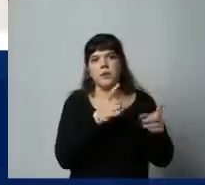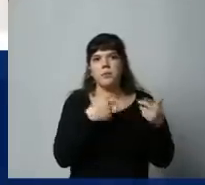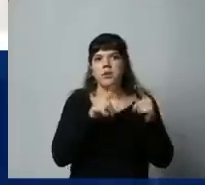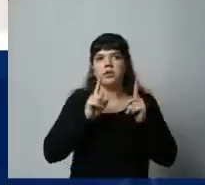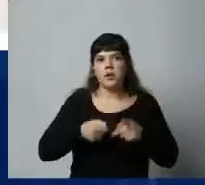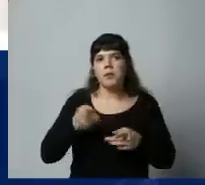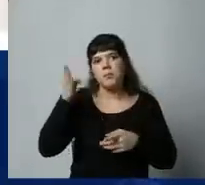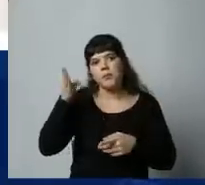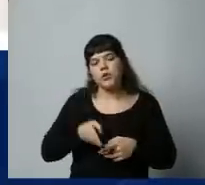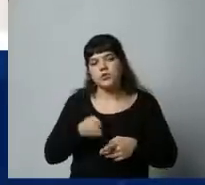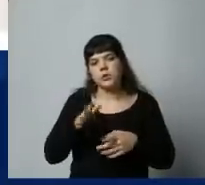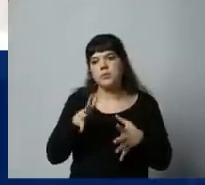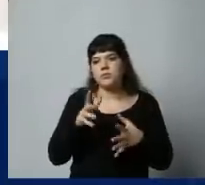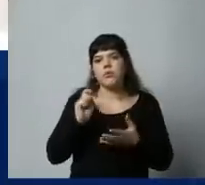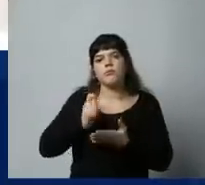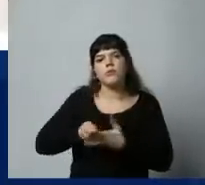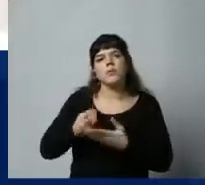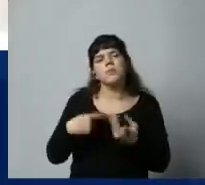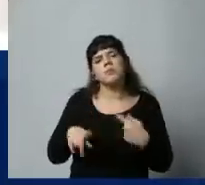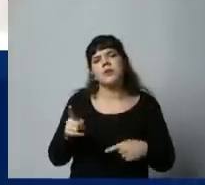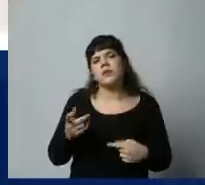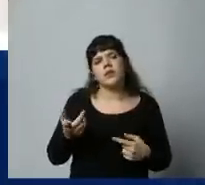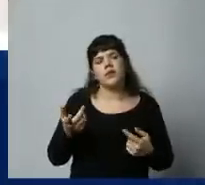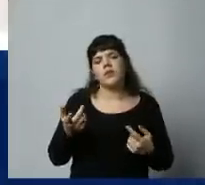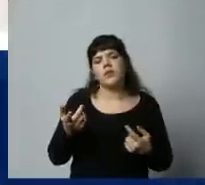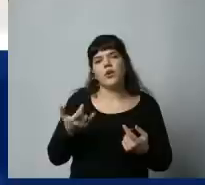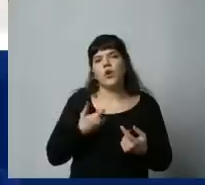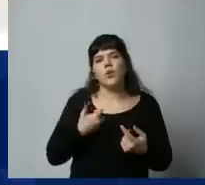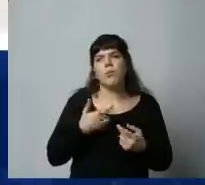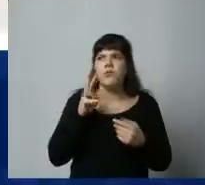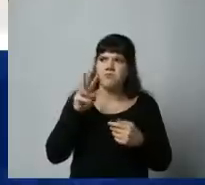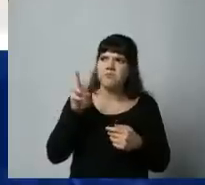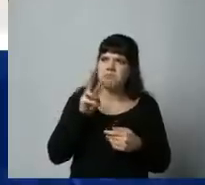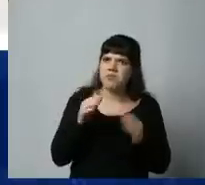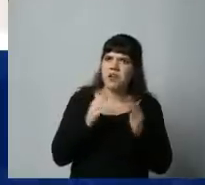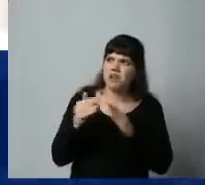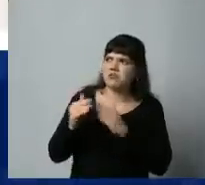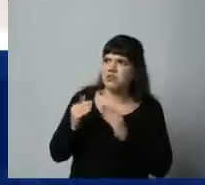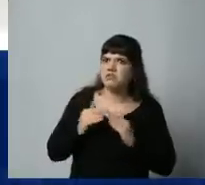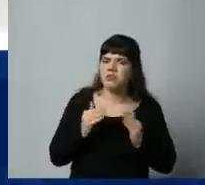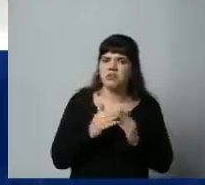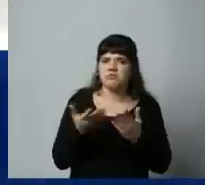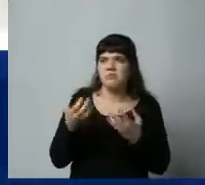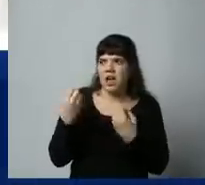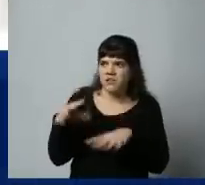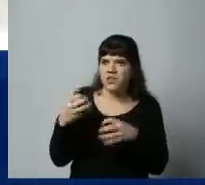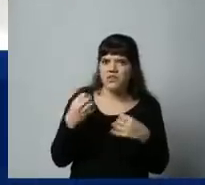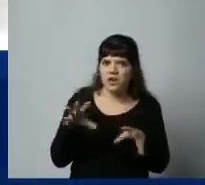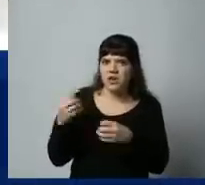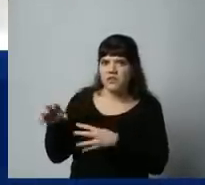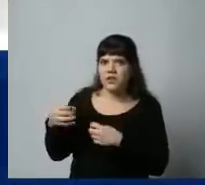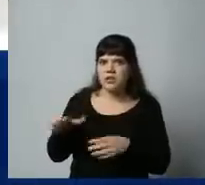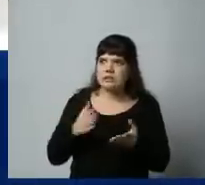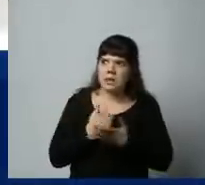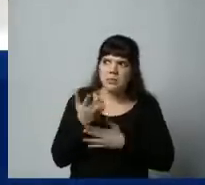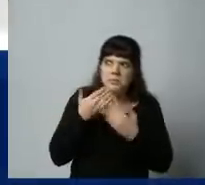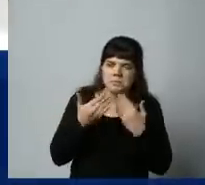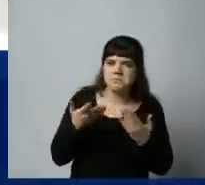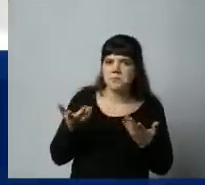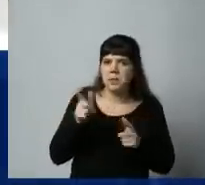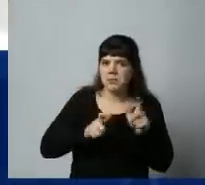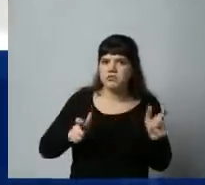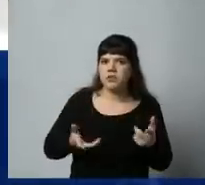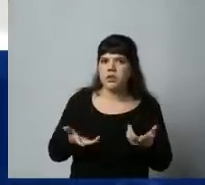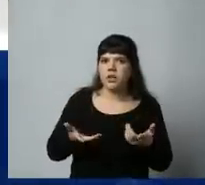cierto porcentaje de la tasación pero viendo tantas casas que hay abandonadas Y eso es algo que siempre está como la consulta popular